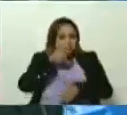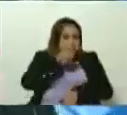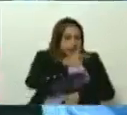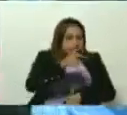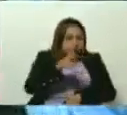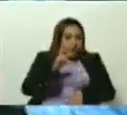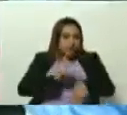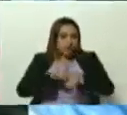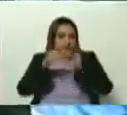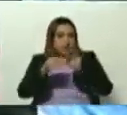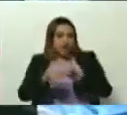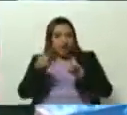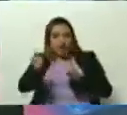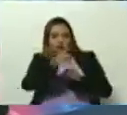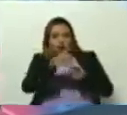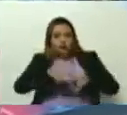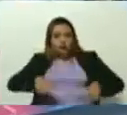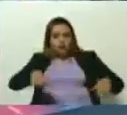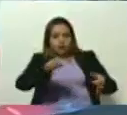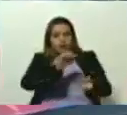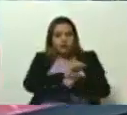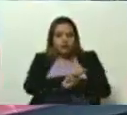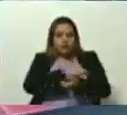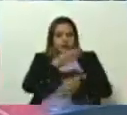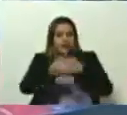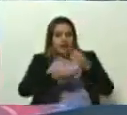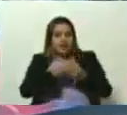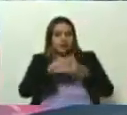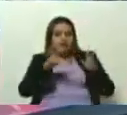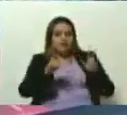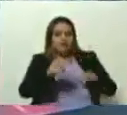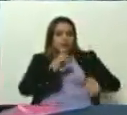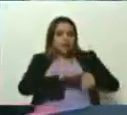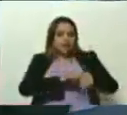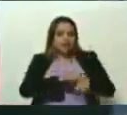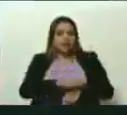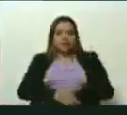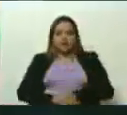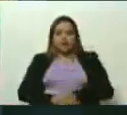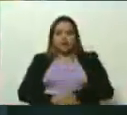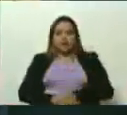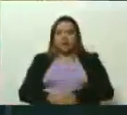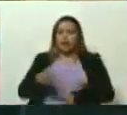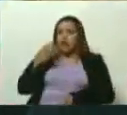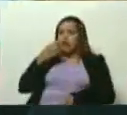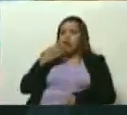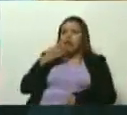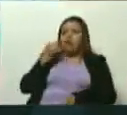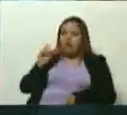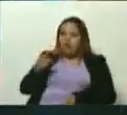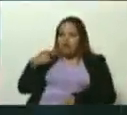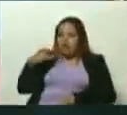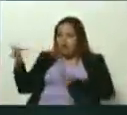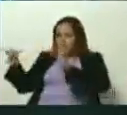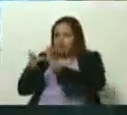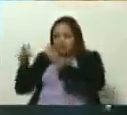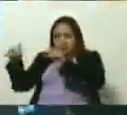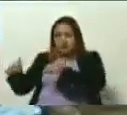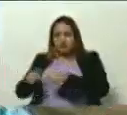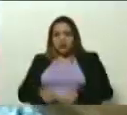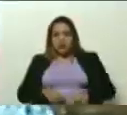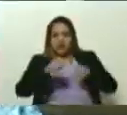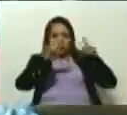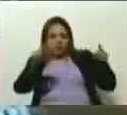real en cada uno de los establecimientos penitenciarios que cumplen con nuevo régimen. Es decir, ministra, si yo preto por aquí. Ahorita esta mesa de arena